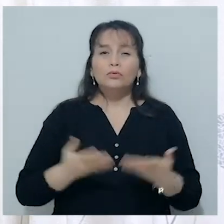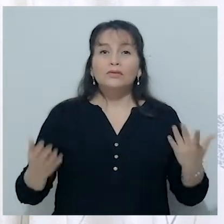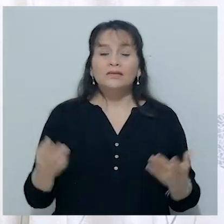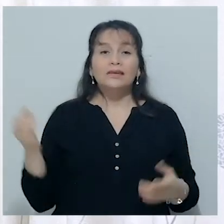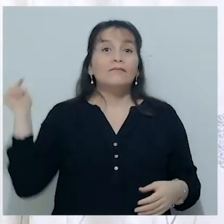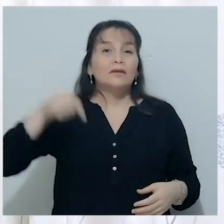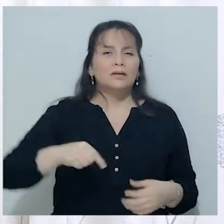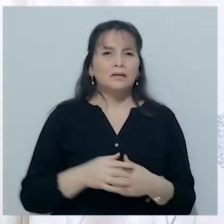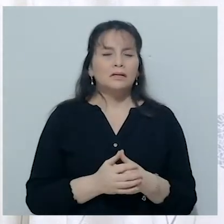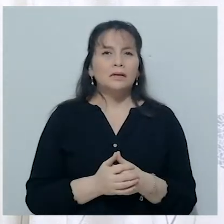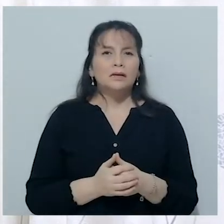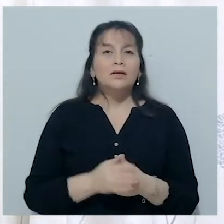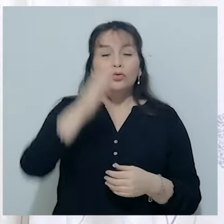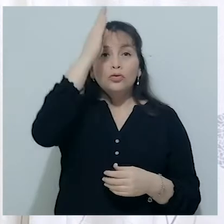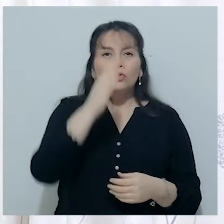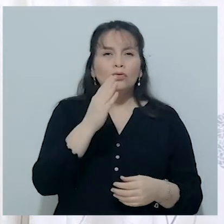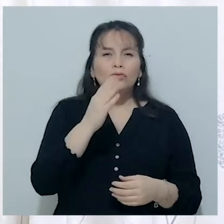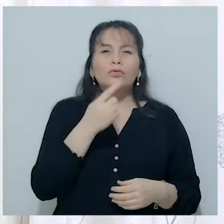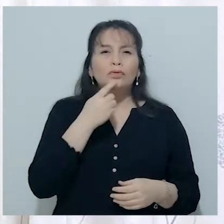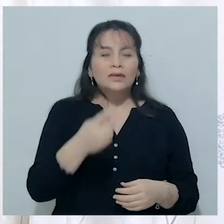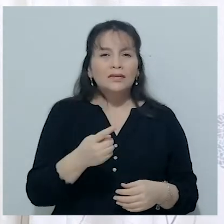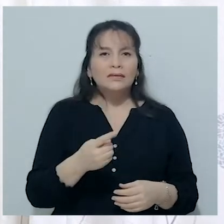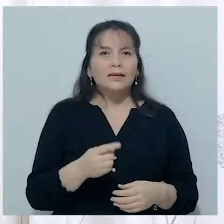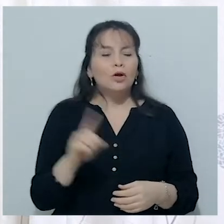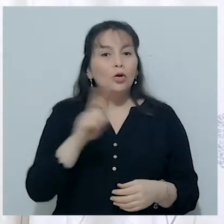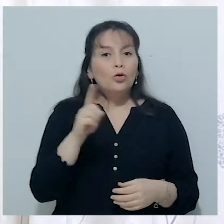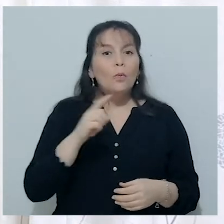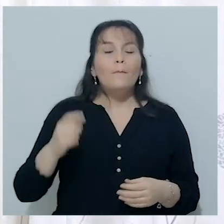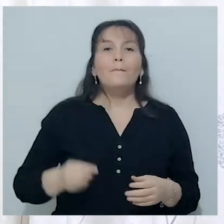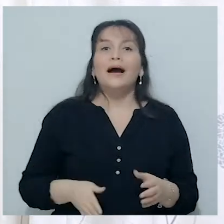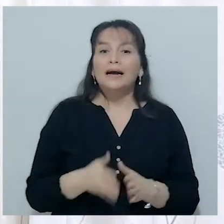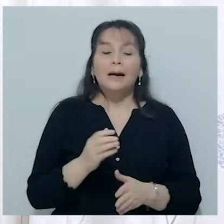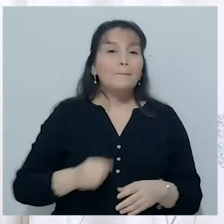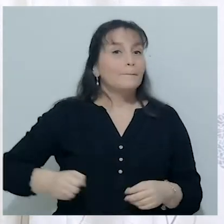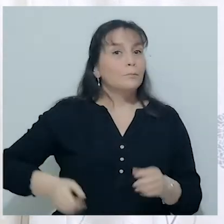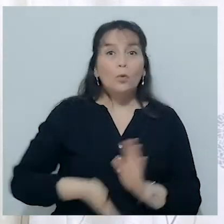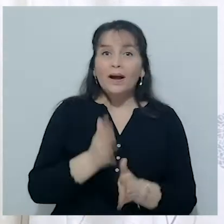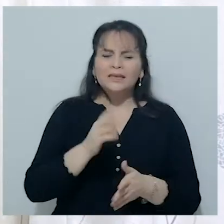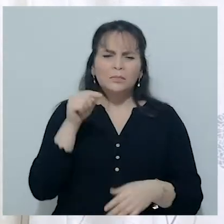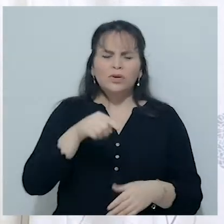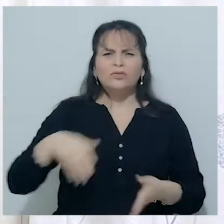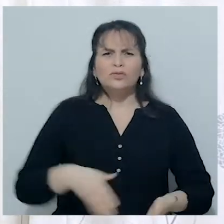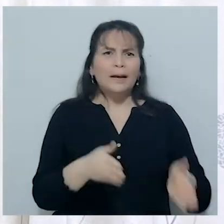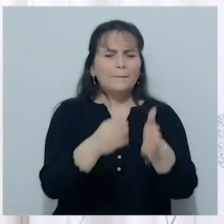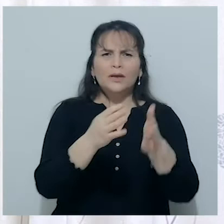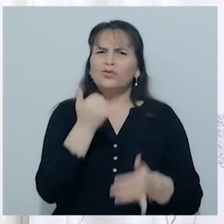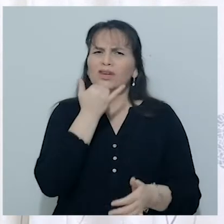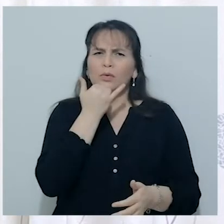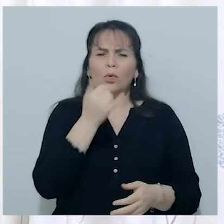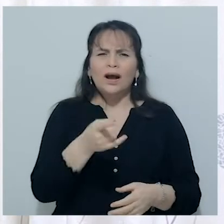avasallar y arrastrar con todo. Dios está advirtiéndonos para no ir por caminos equivocados, por